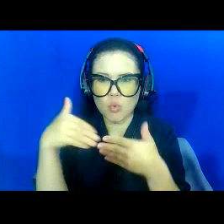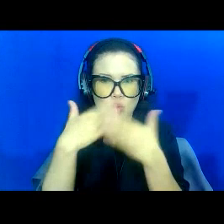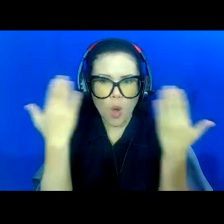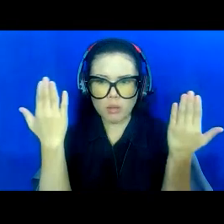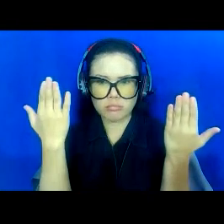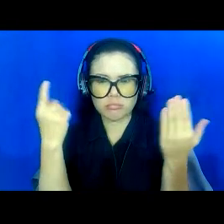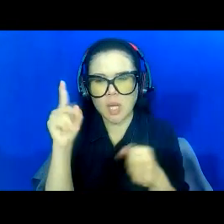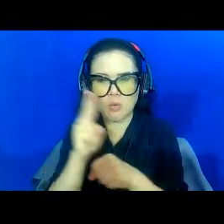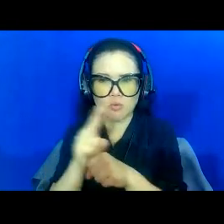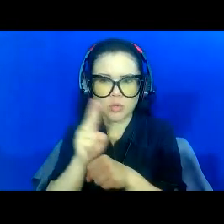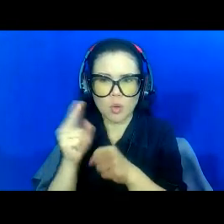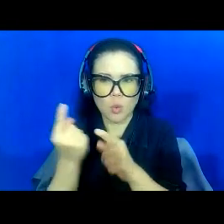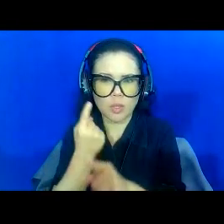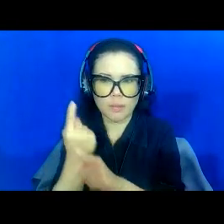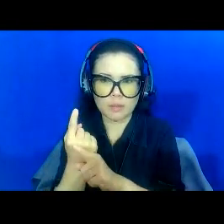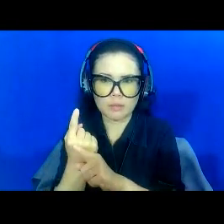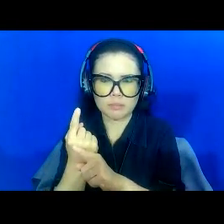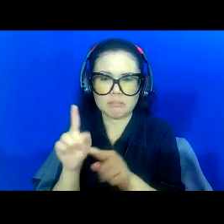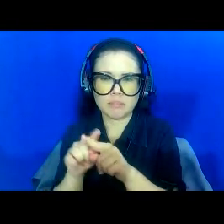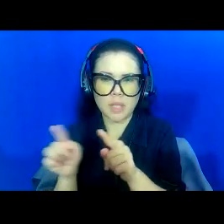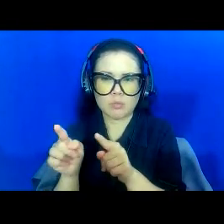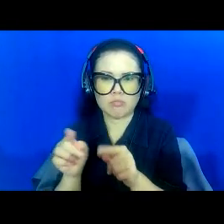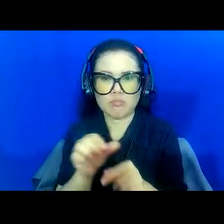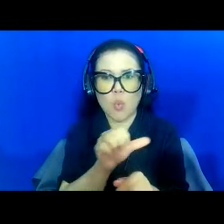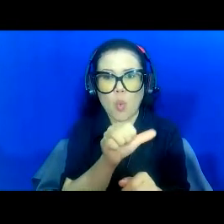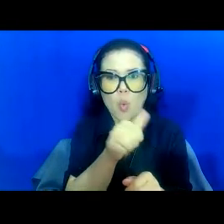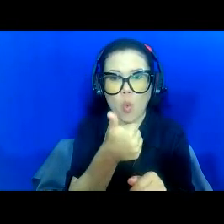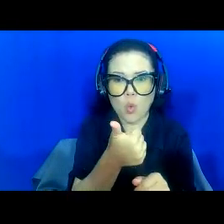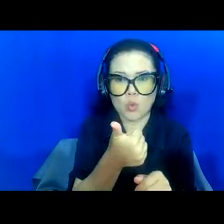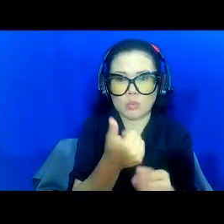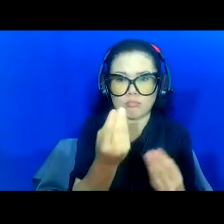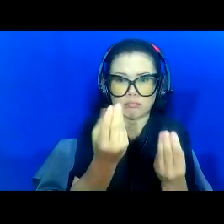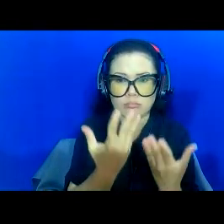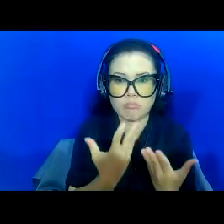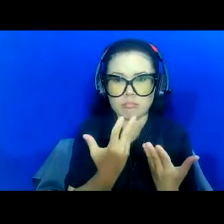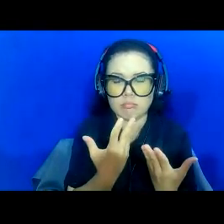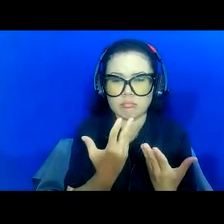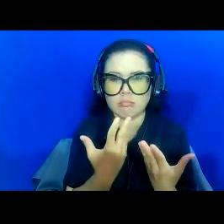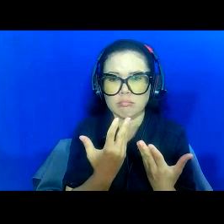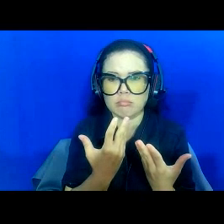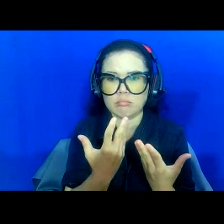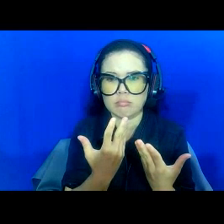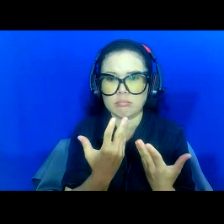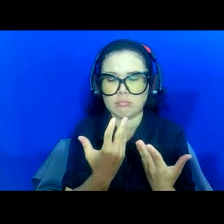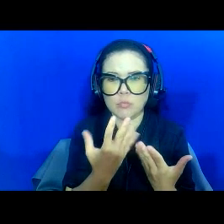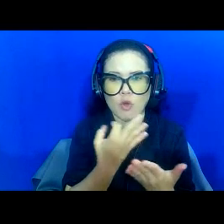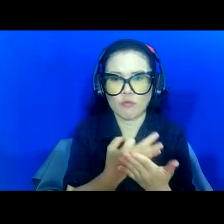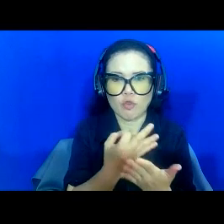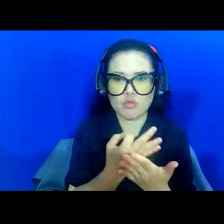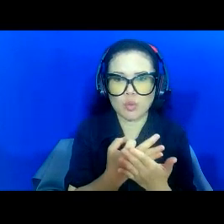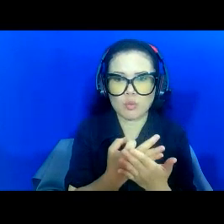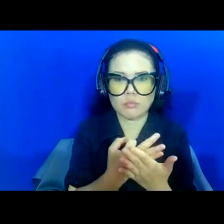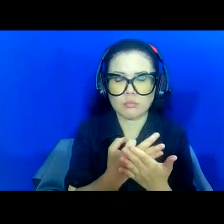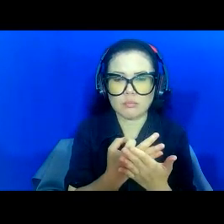manera adecuada, mientras otros me han traído la situación de que pues los fondos son